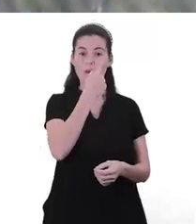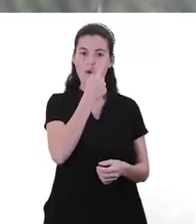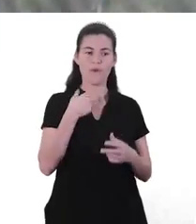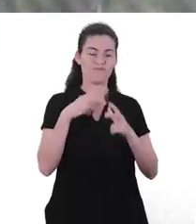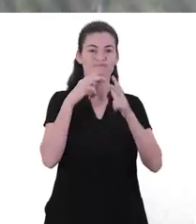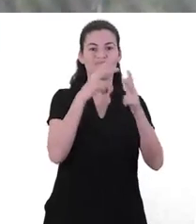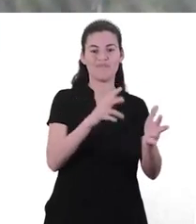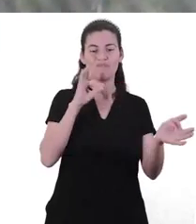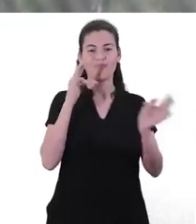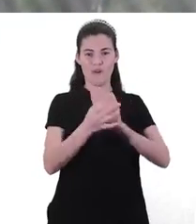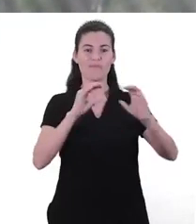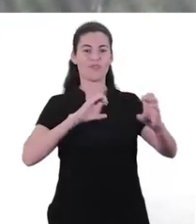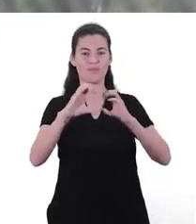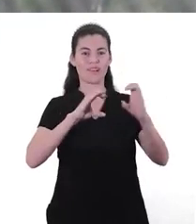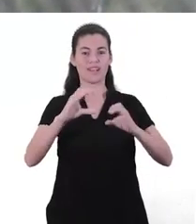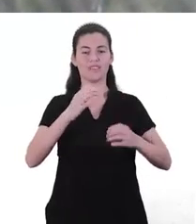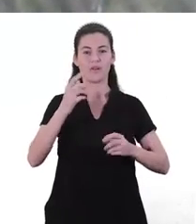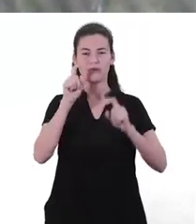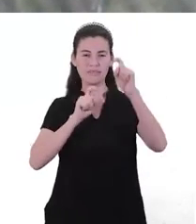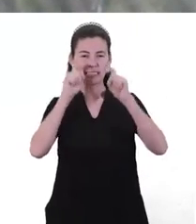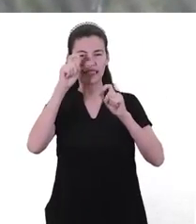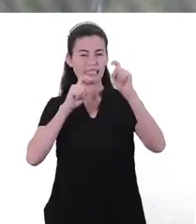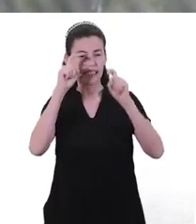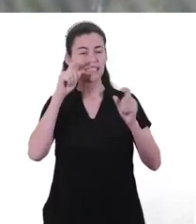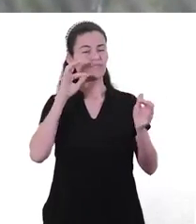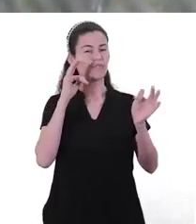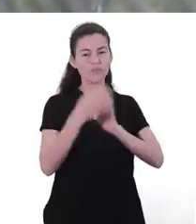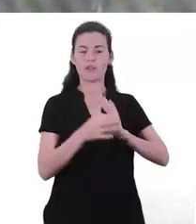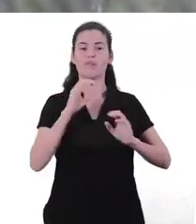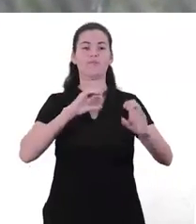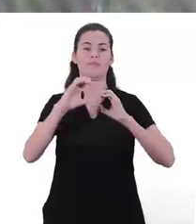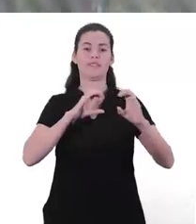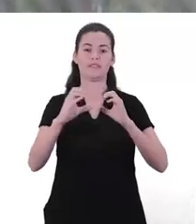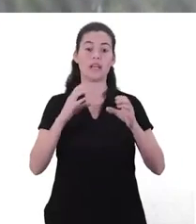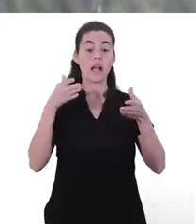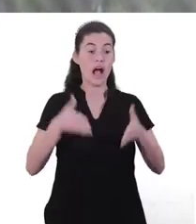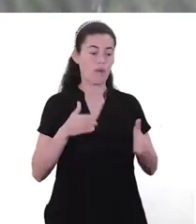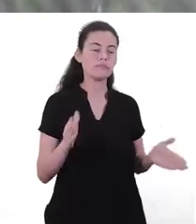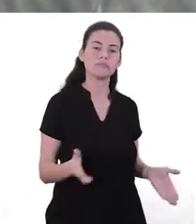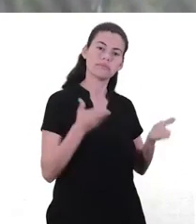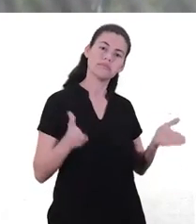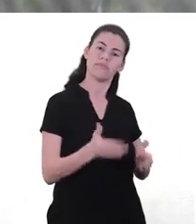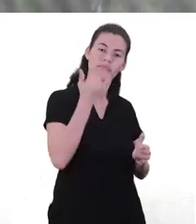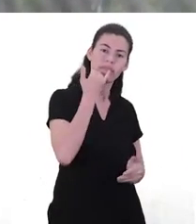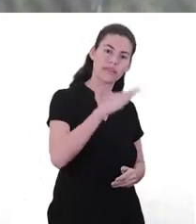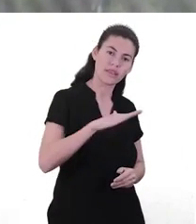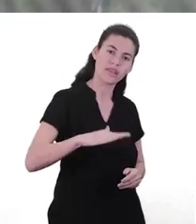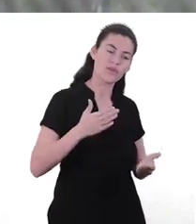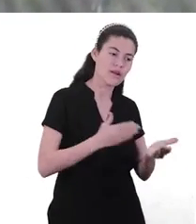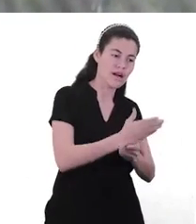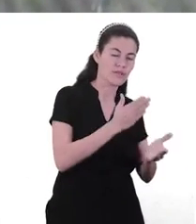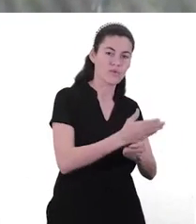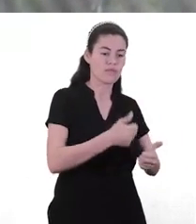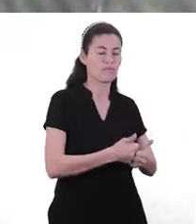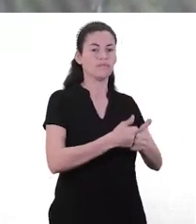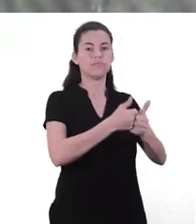sea, se trabaja mucho en este colectivo, se potencia mucho el grupo y te permite ese